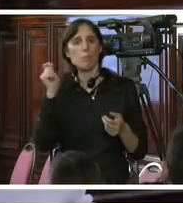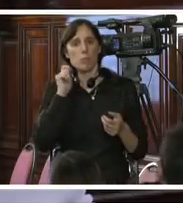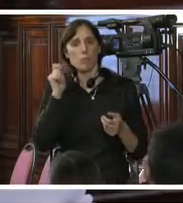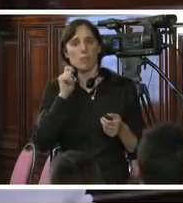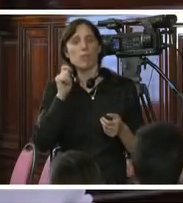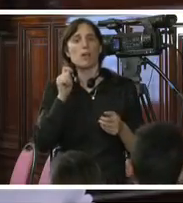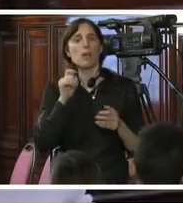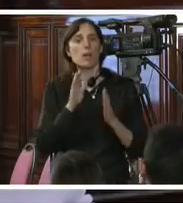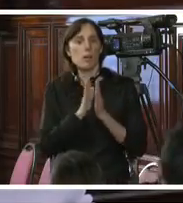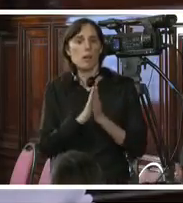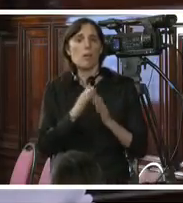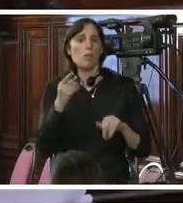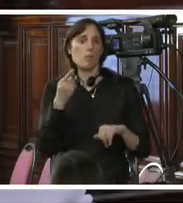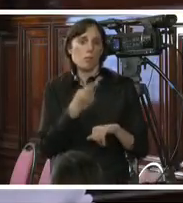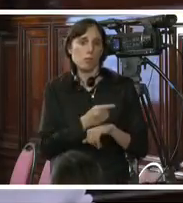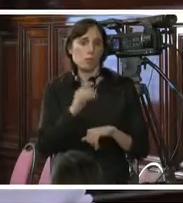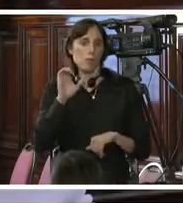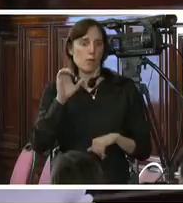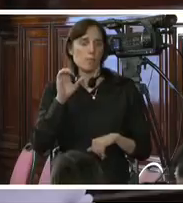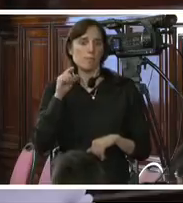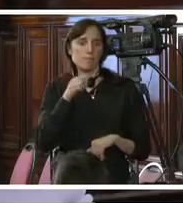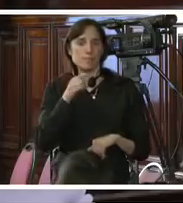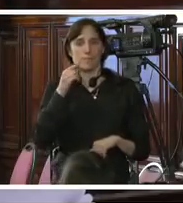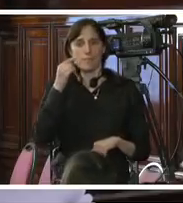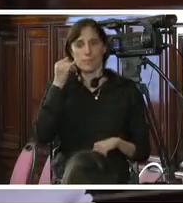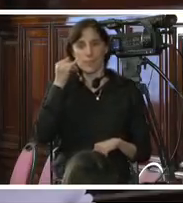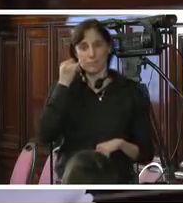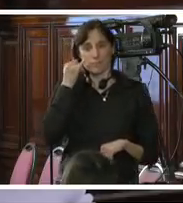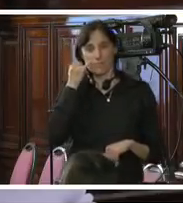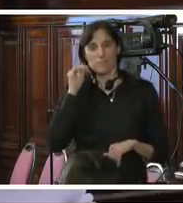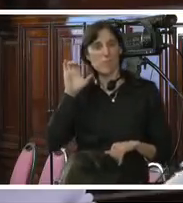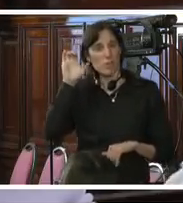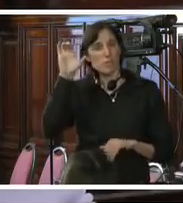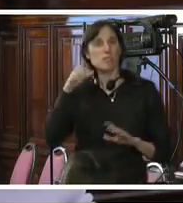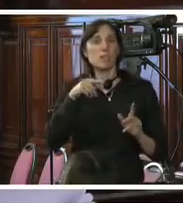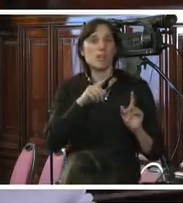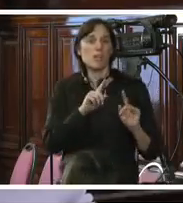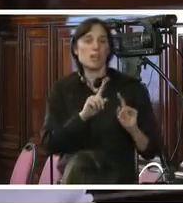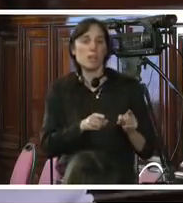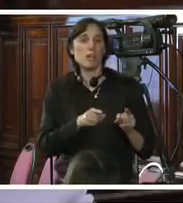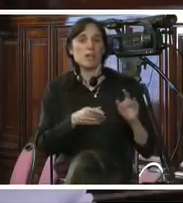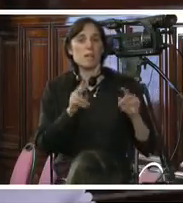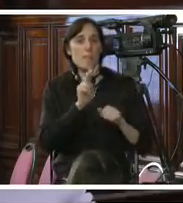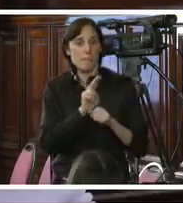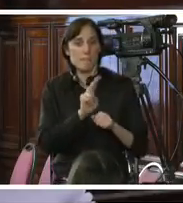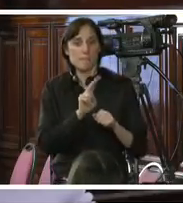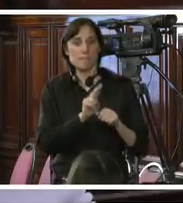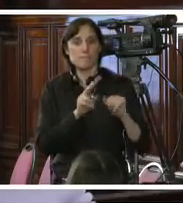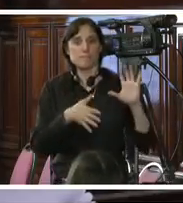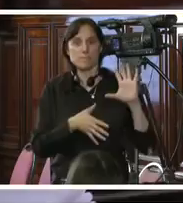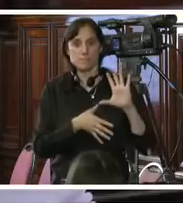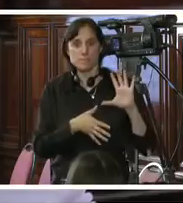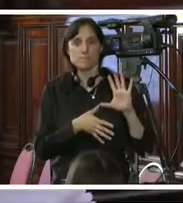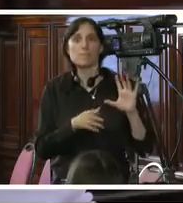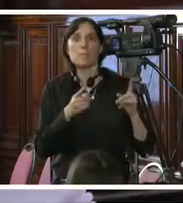la violencia sexual y garanticen el bienestar y la salud integral de las niñas en Latinoamérica. Las niñas también